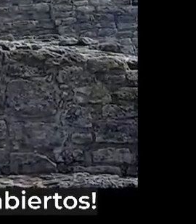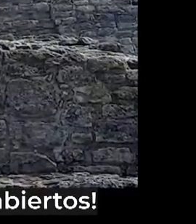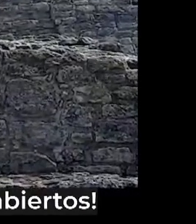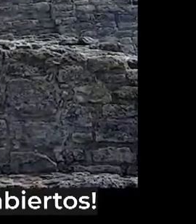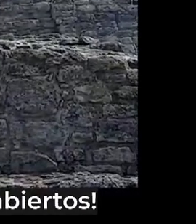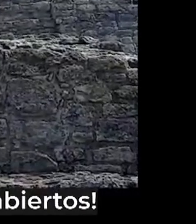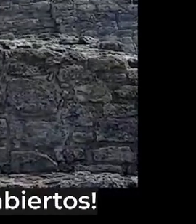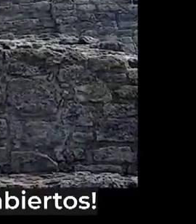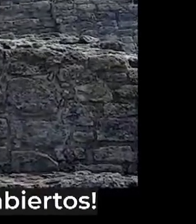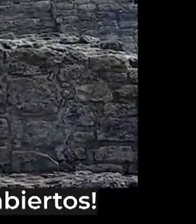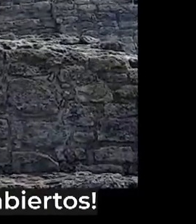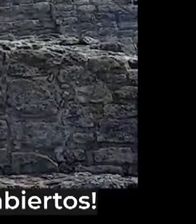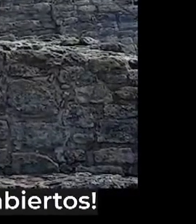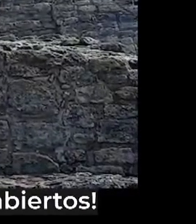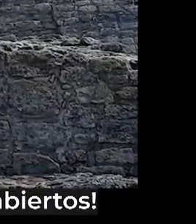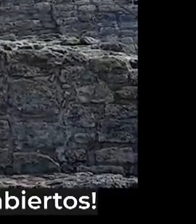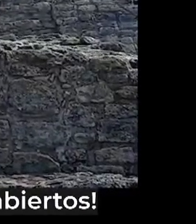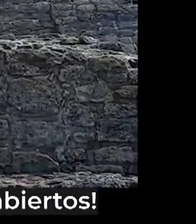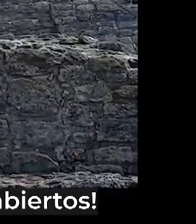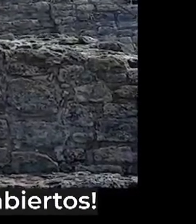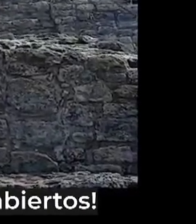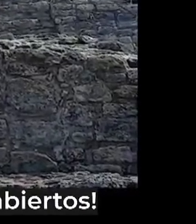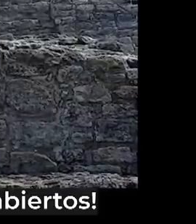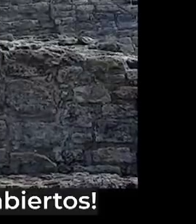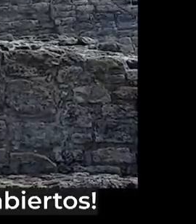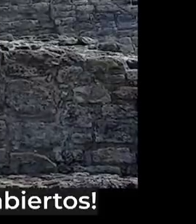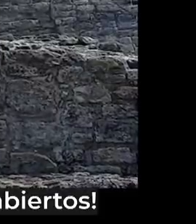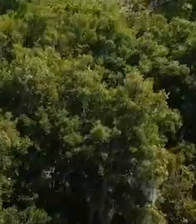yakpatikes yetel sitil kabo.